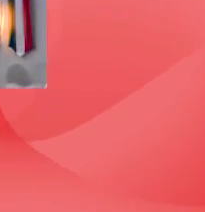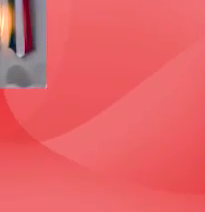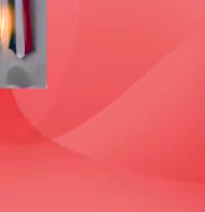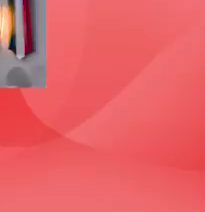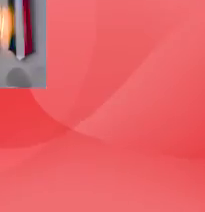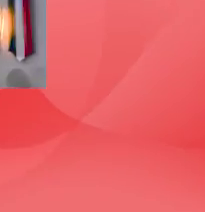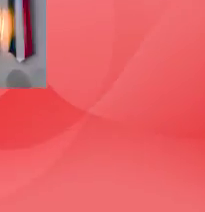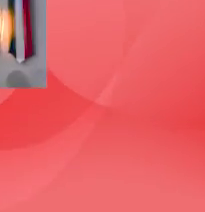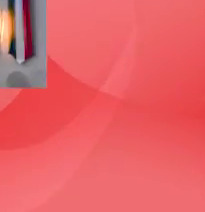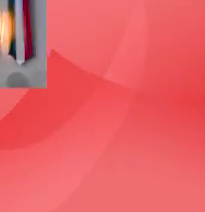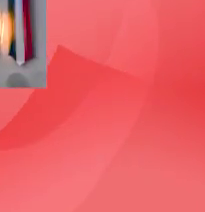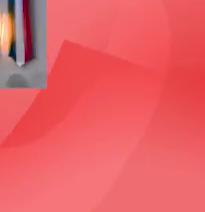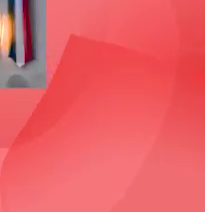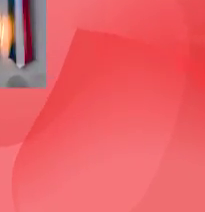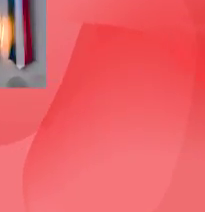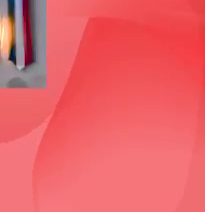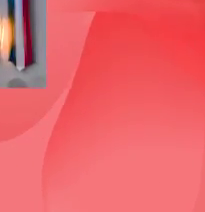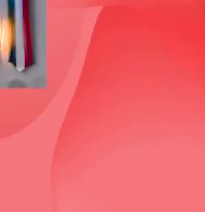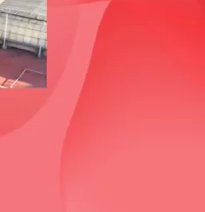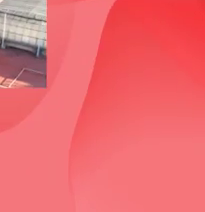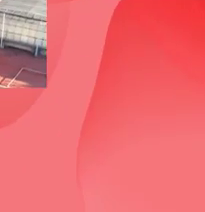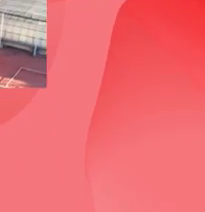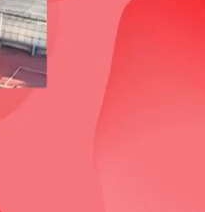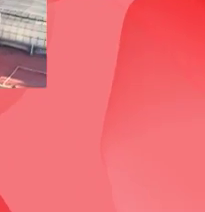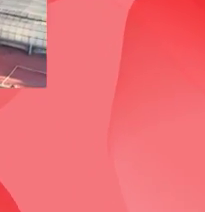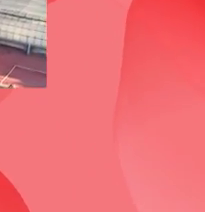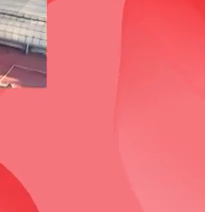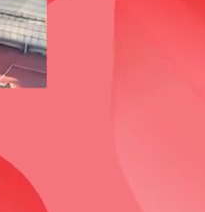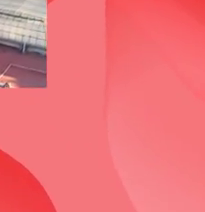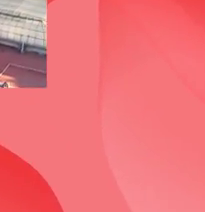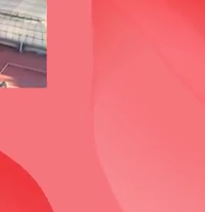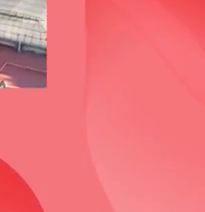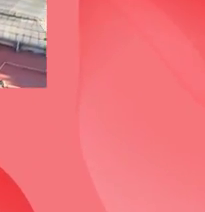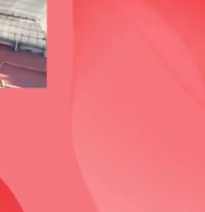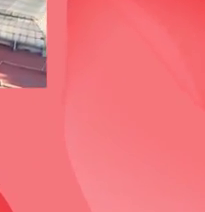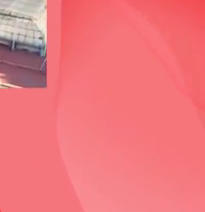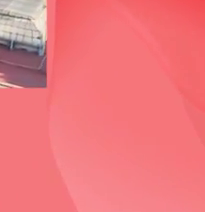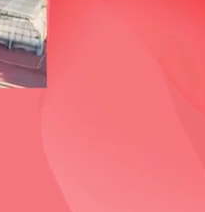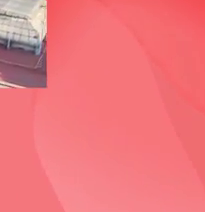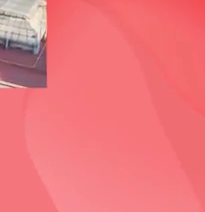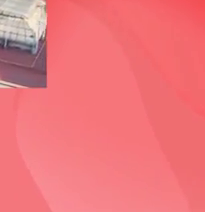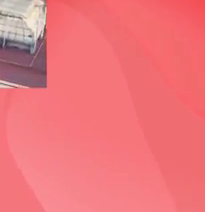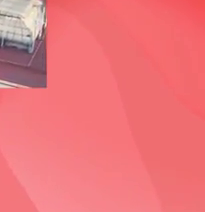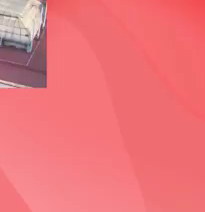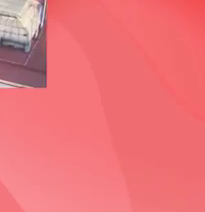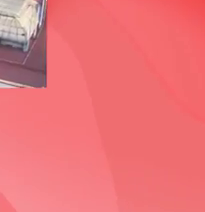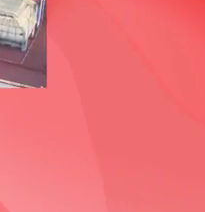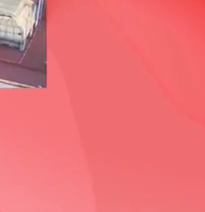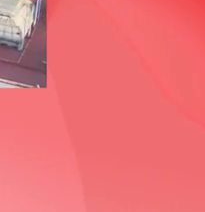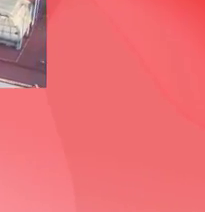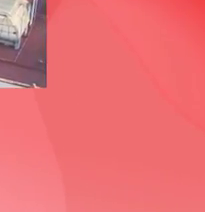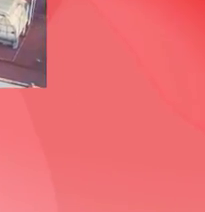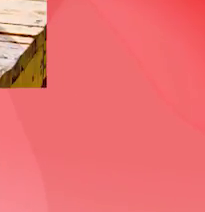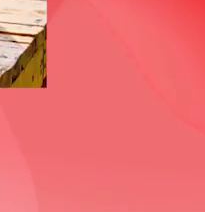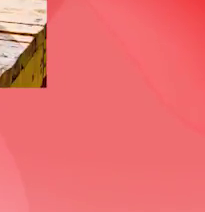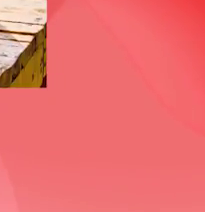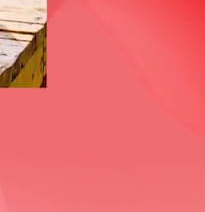aquí, ejemplo a seguir, para siempre y para el mundo la